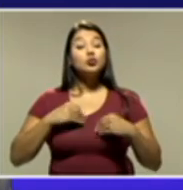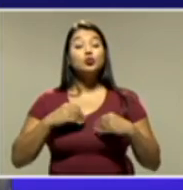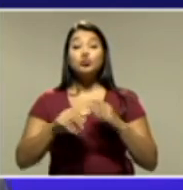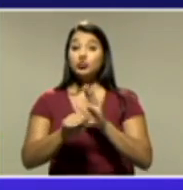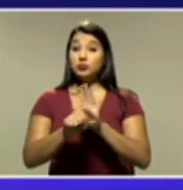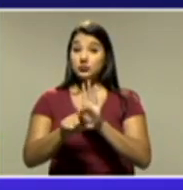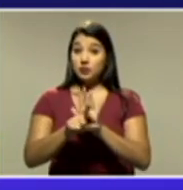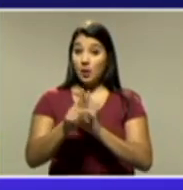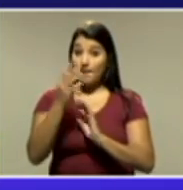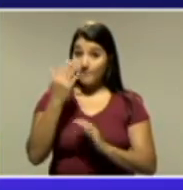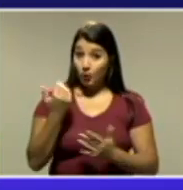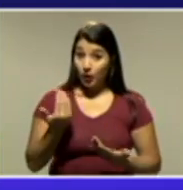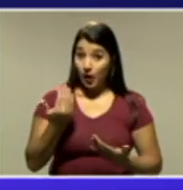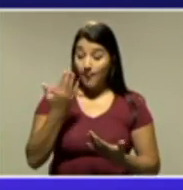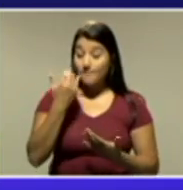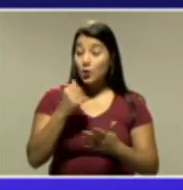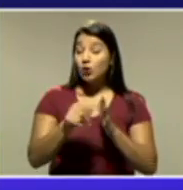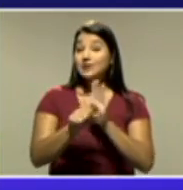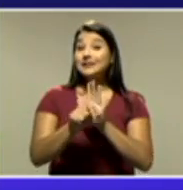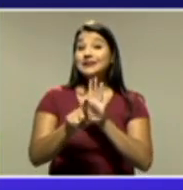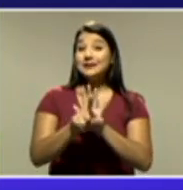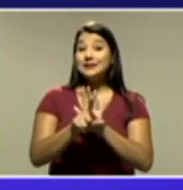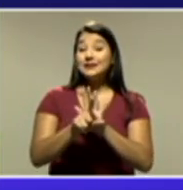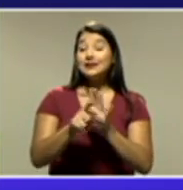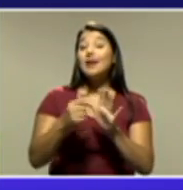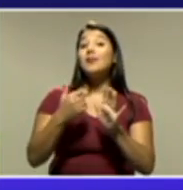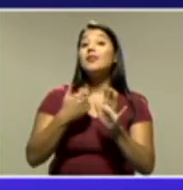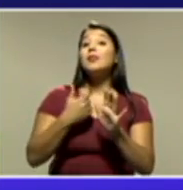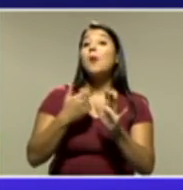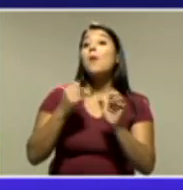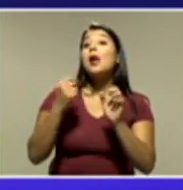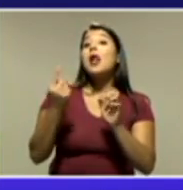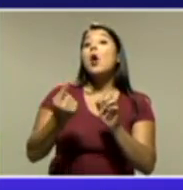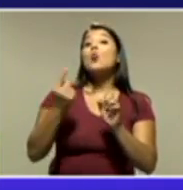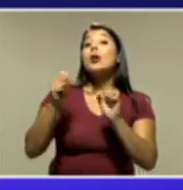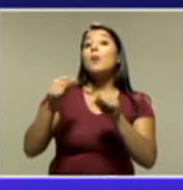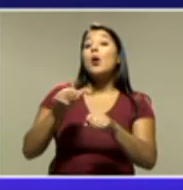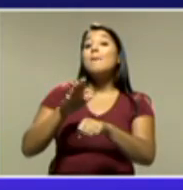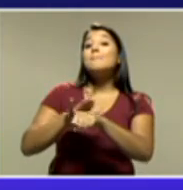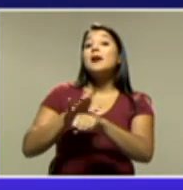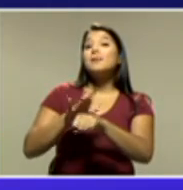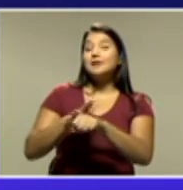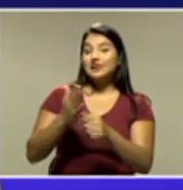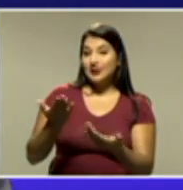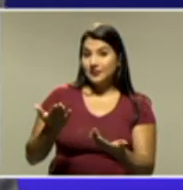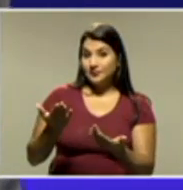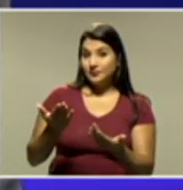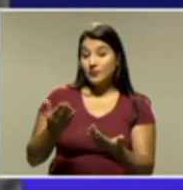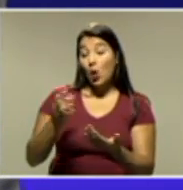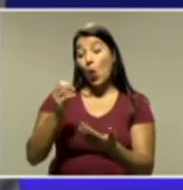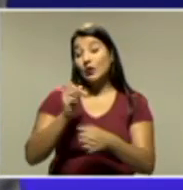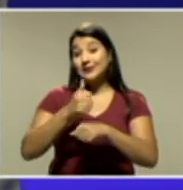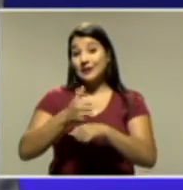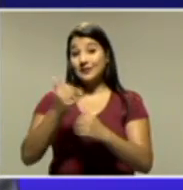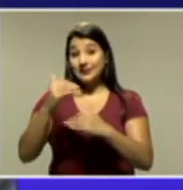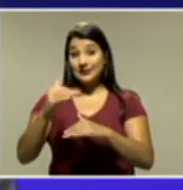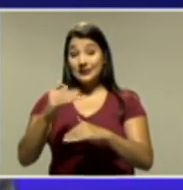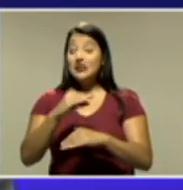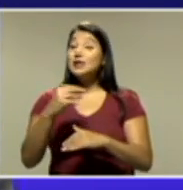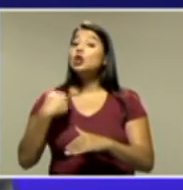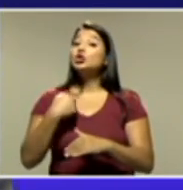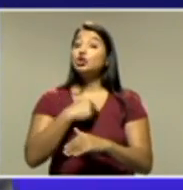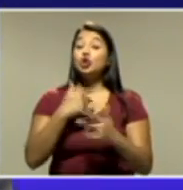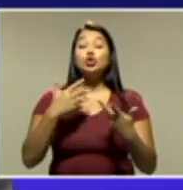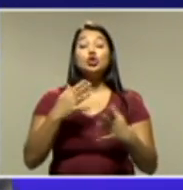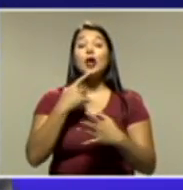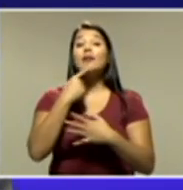Legislativa, porque la Asamblea es la que puede autorizar la reelección indefinida o fijar límites. Y hemos dicho que en todos estos